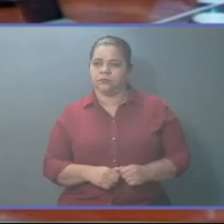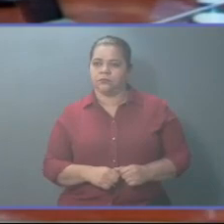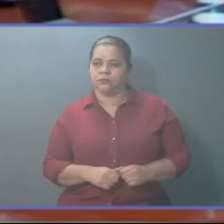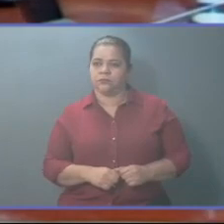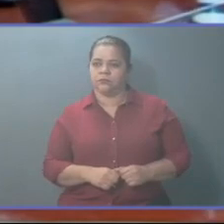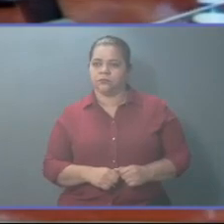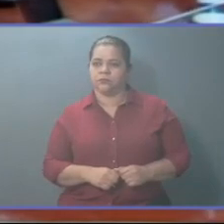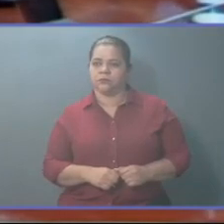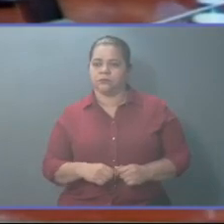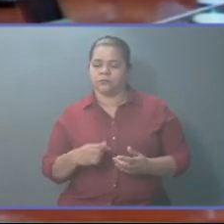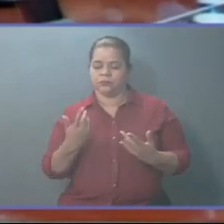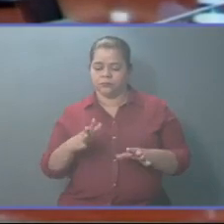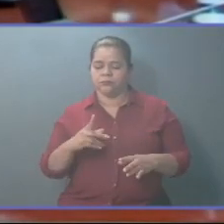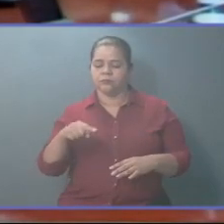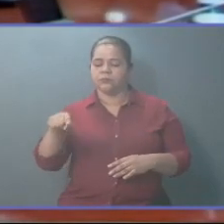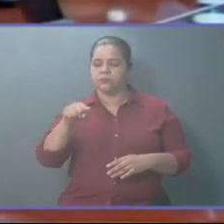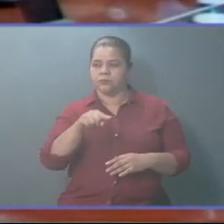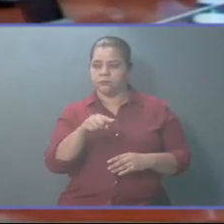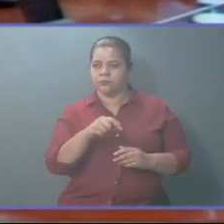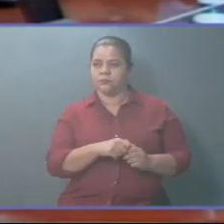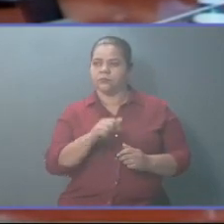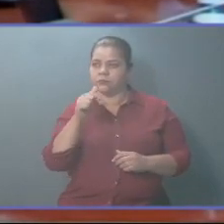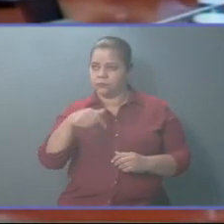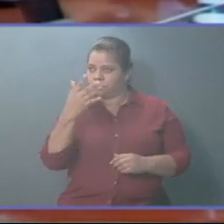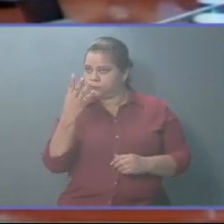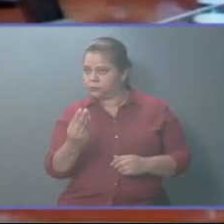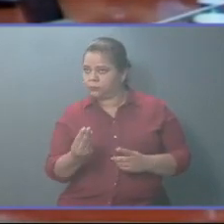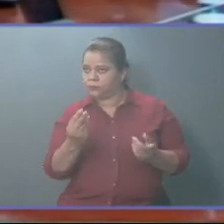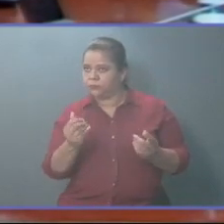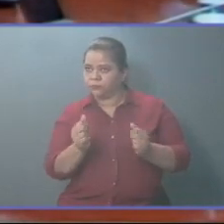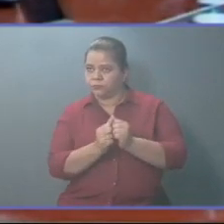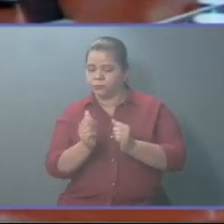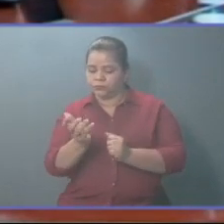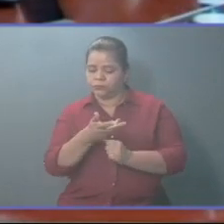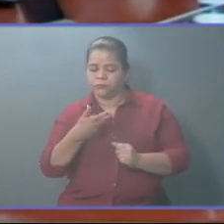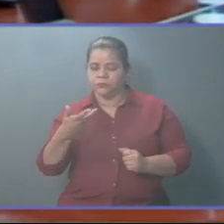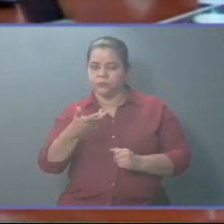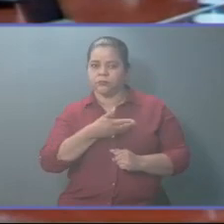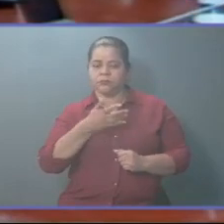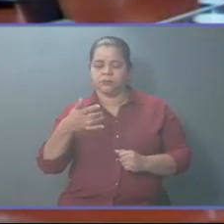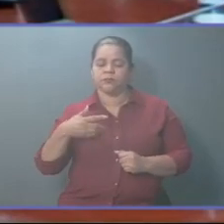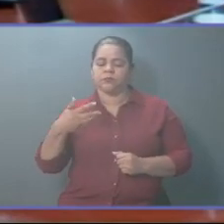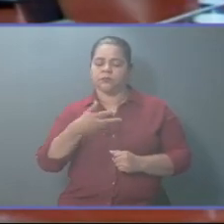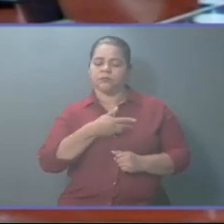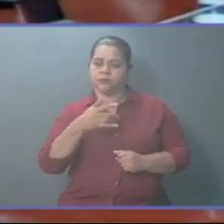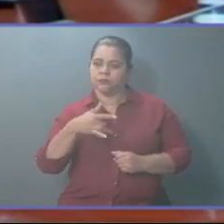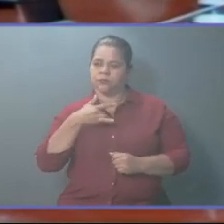que estén ustedes este día acá para nosotros es una